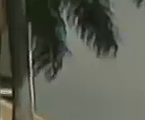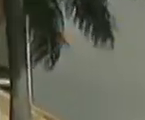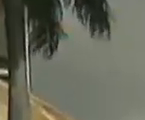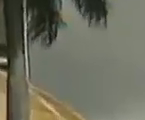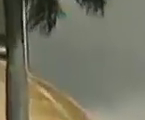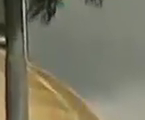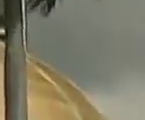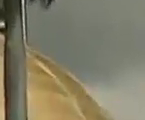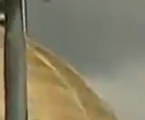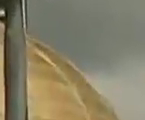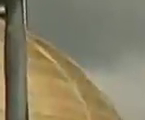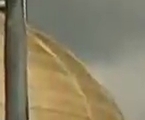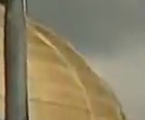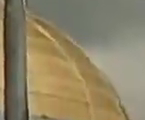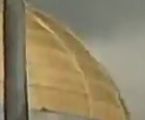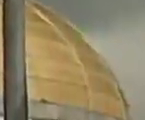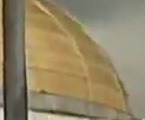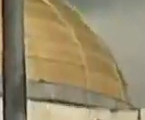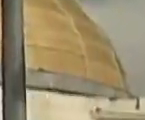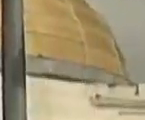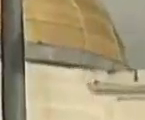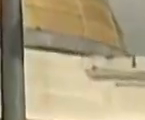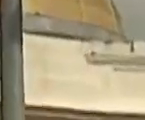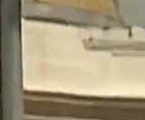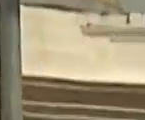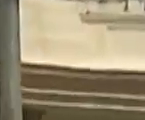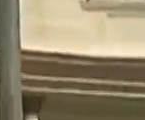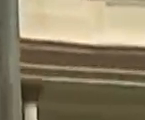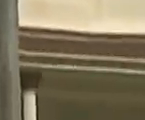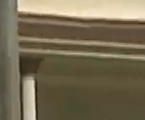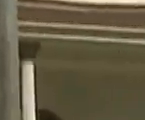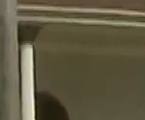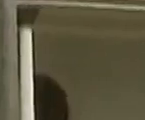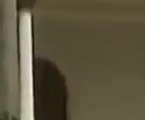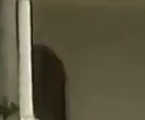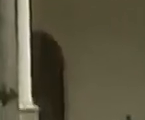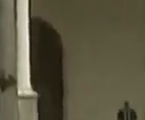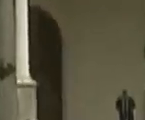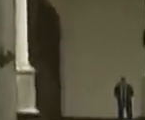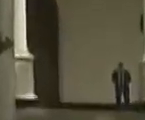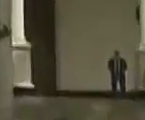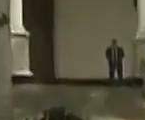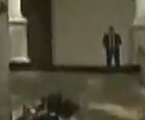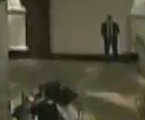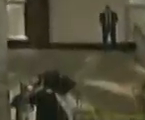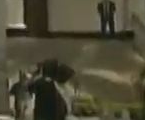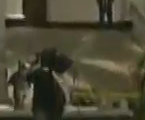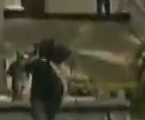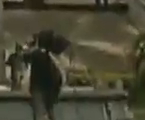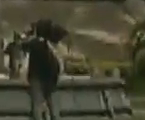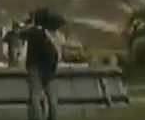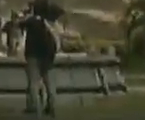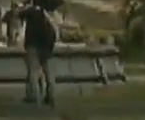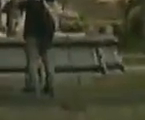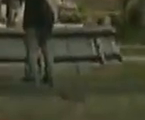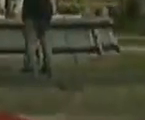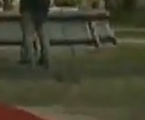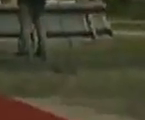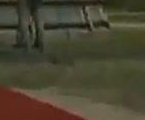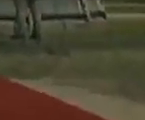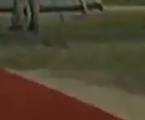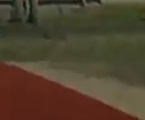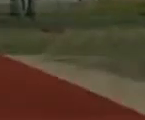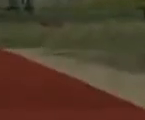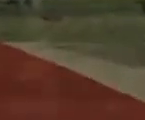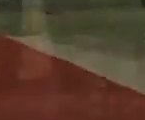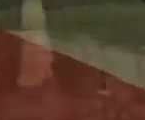segunda vicepresidenta Vanessa Montero. En tan solo minutos estaremos conociendo quiénes quedarán